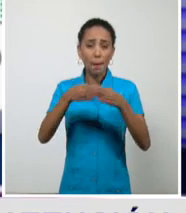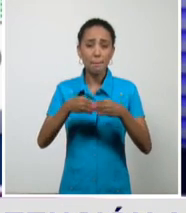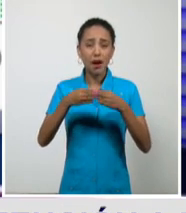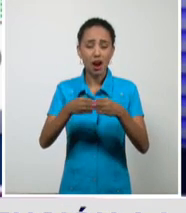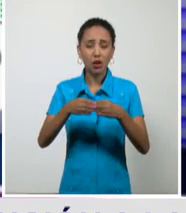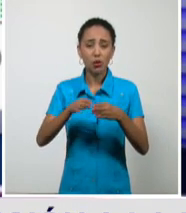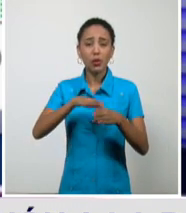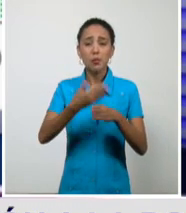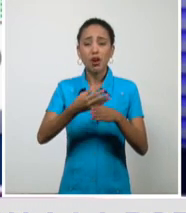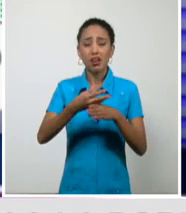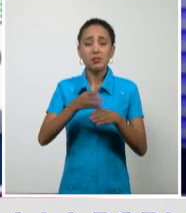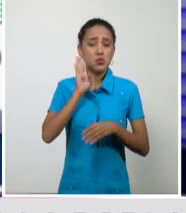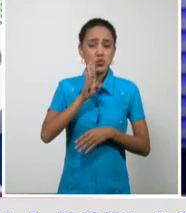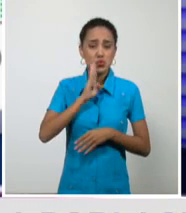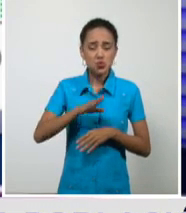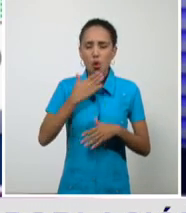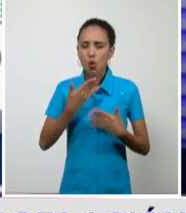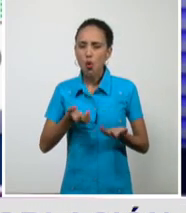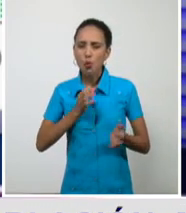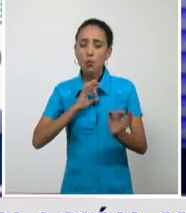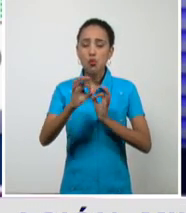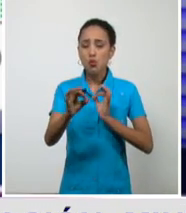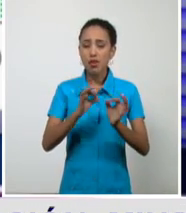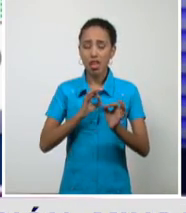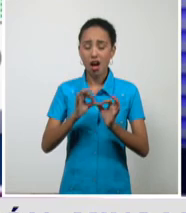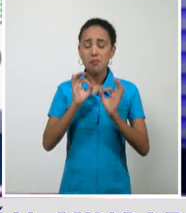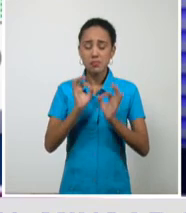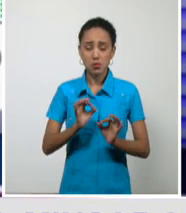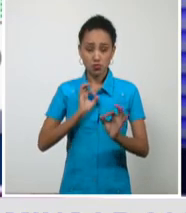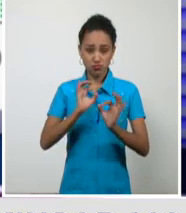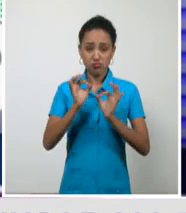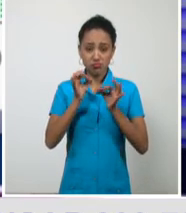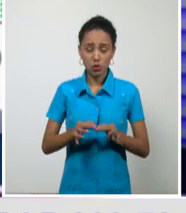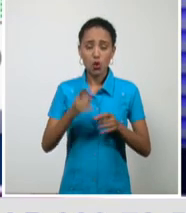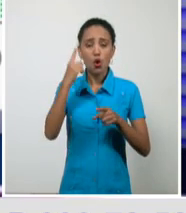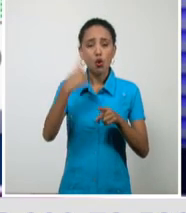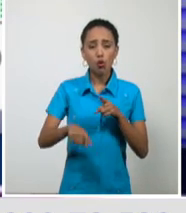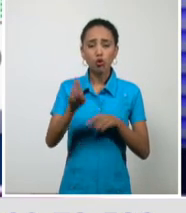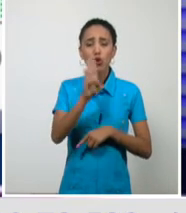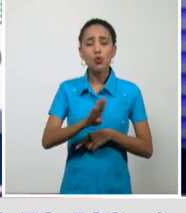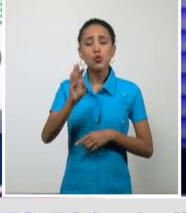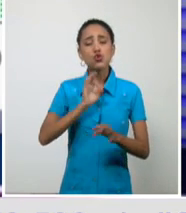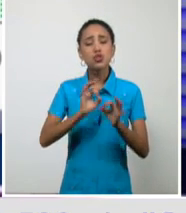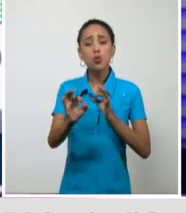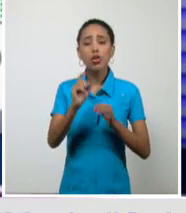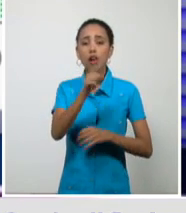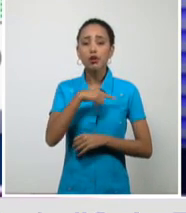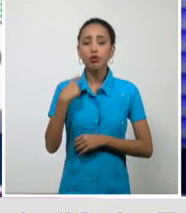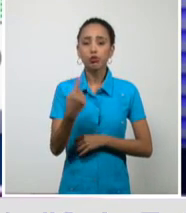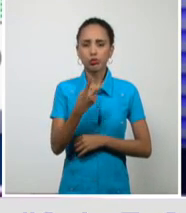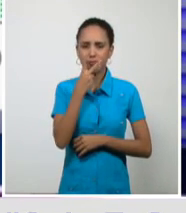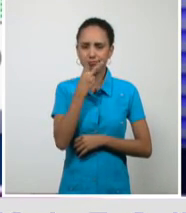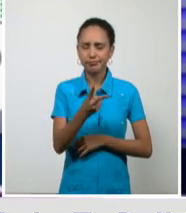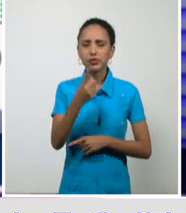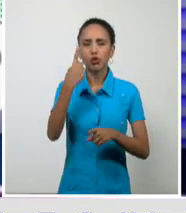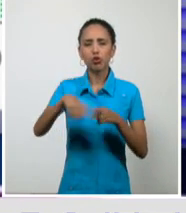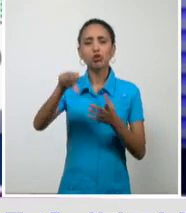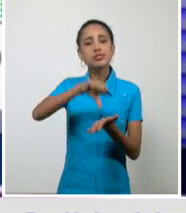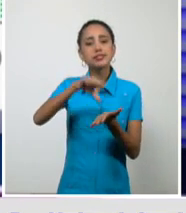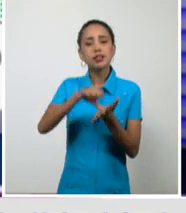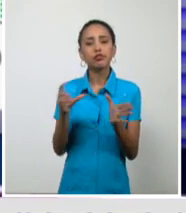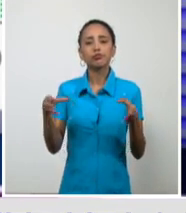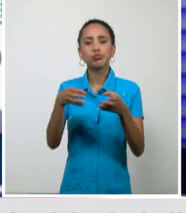podían disponer de forma segura. También en materia de bioseguridad hemos acompañado a centros del Polo Científico